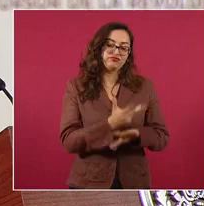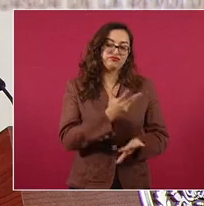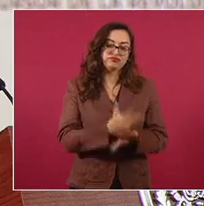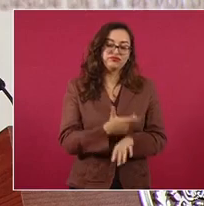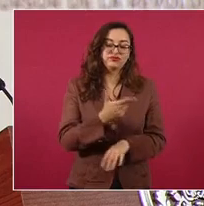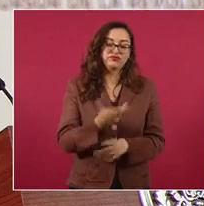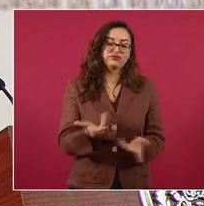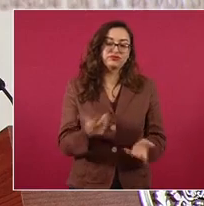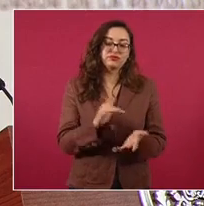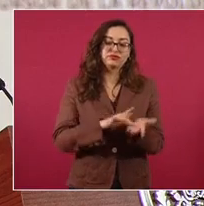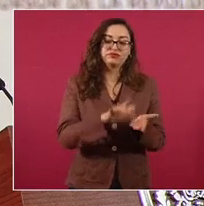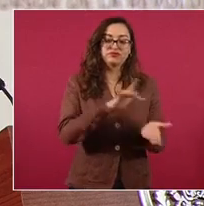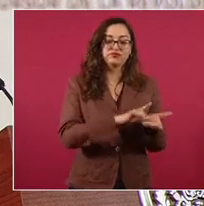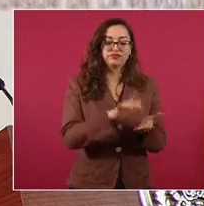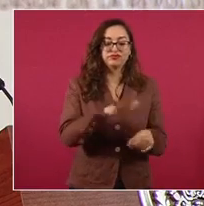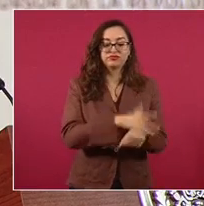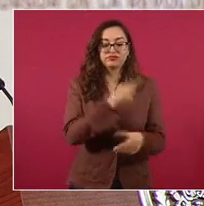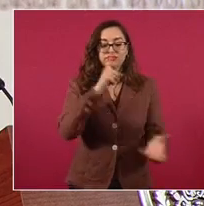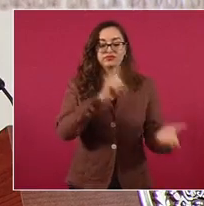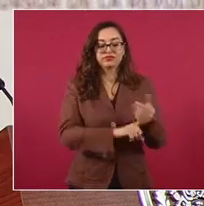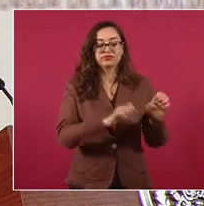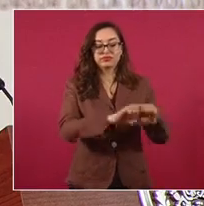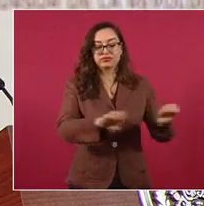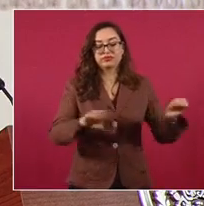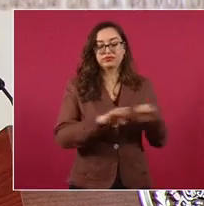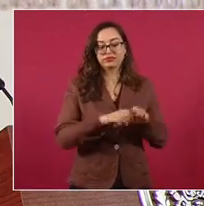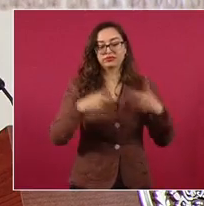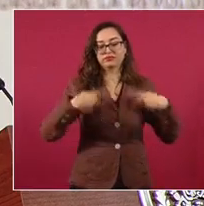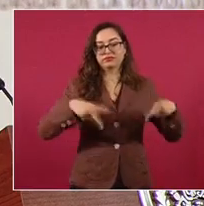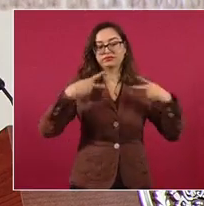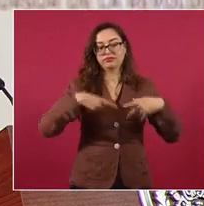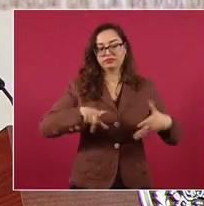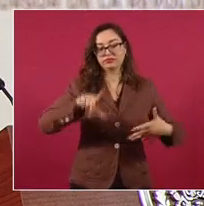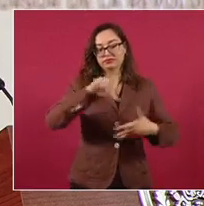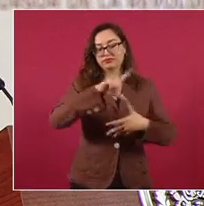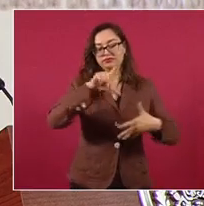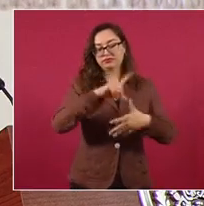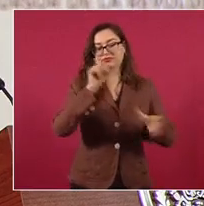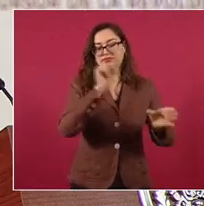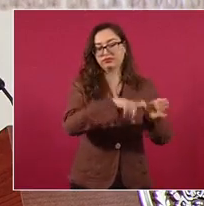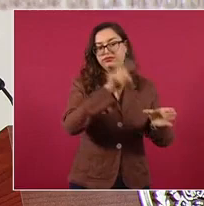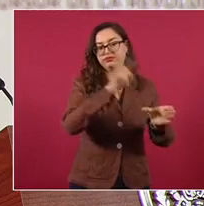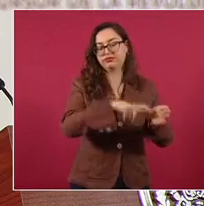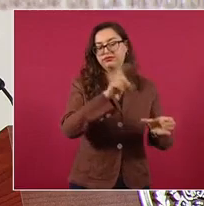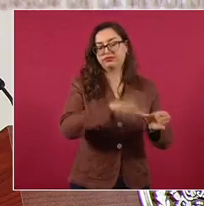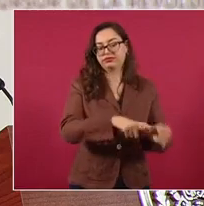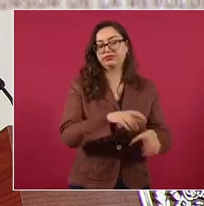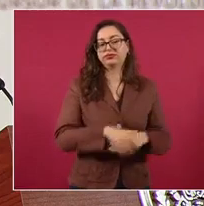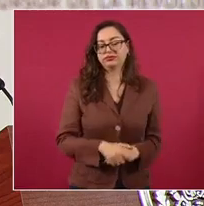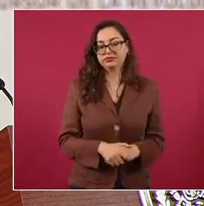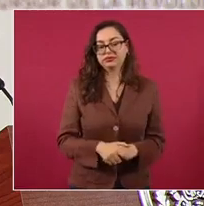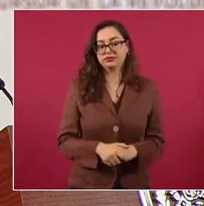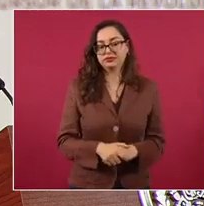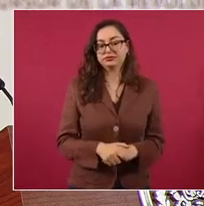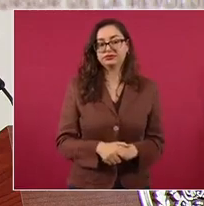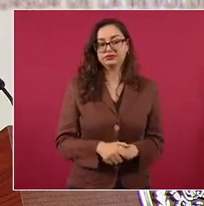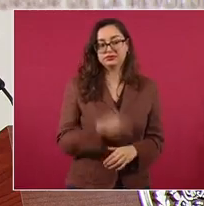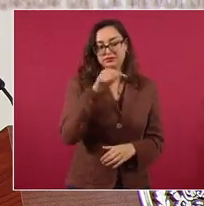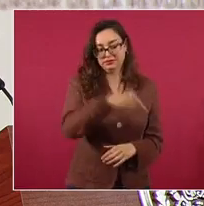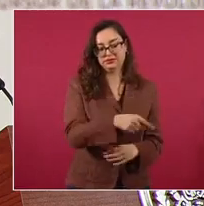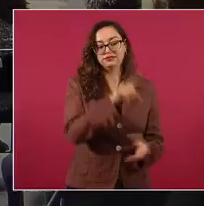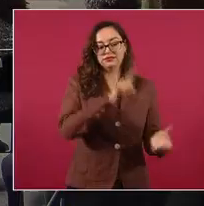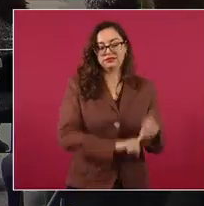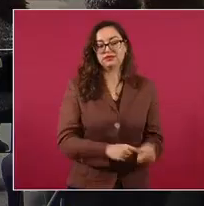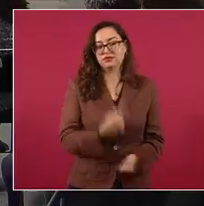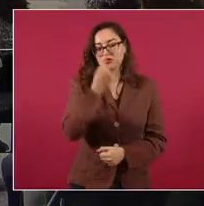Voy con Houston porque tiene más latinos. Y voy con Houston porque ahí hay un